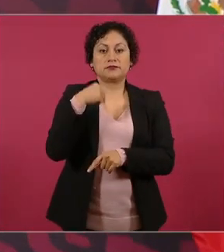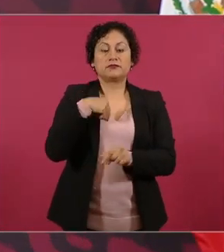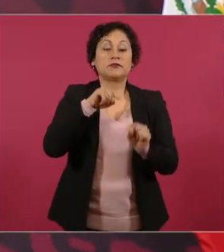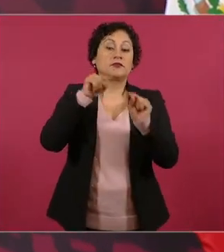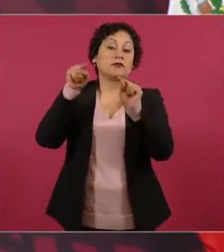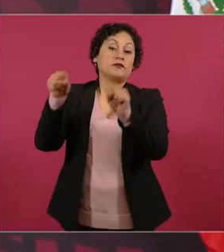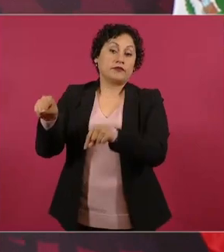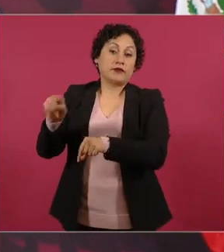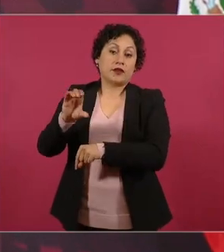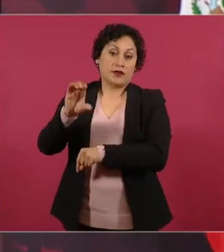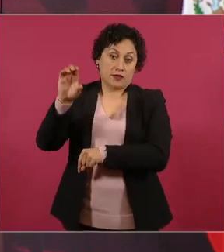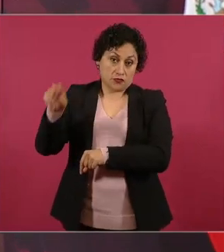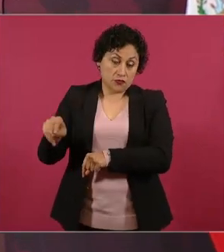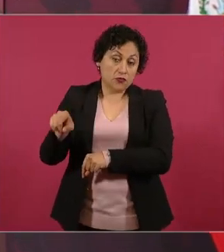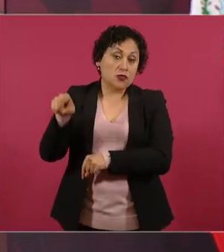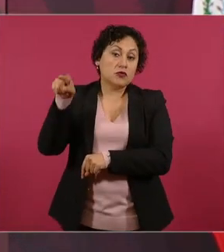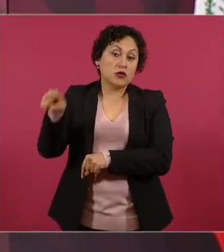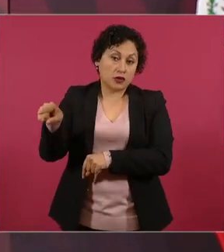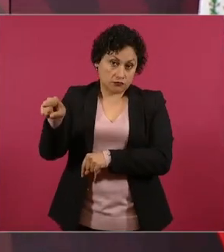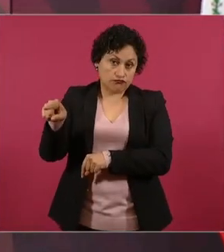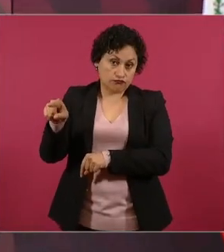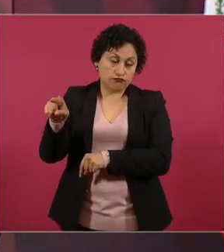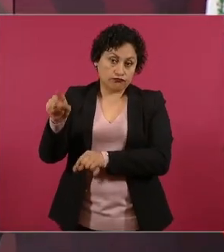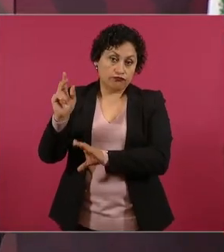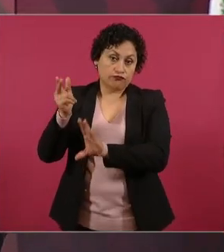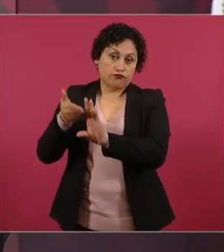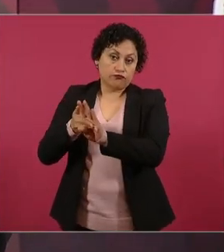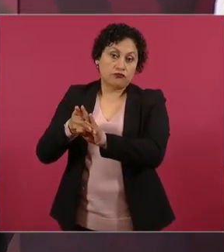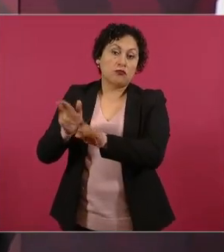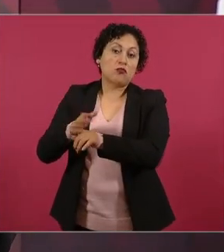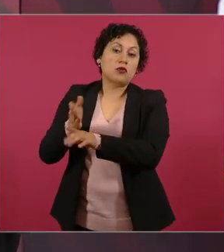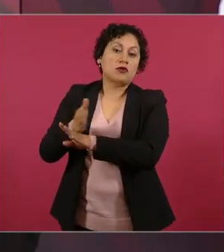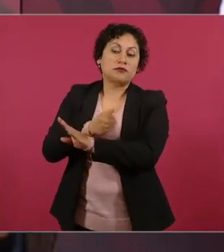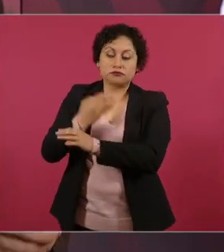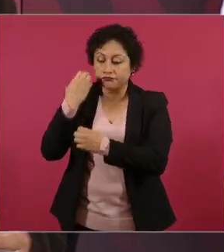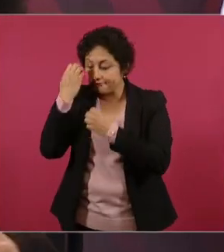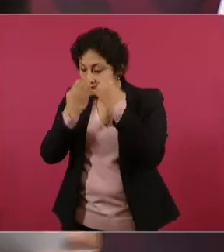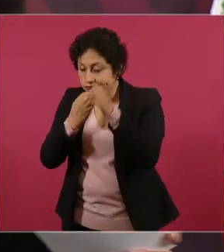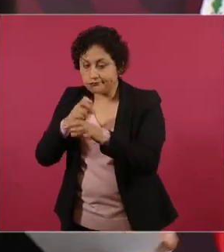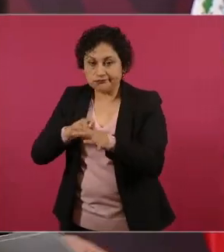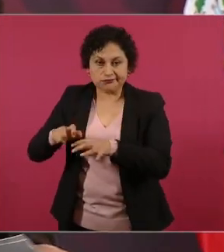ahí para hacer una supervisión del Tren Maya, y